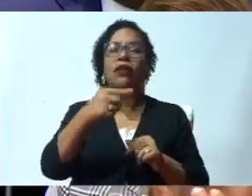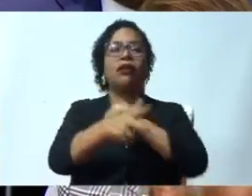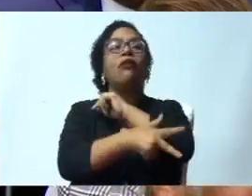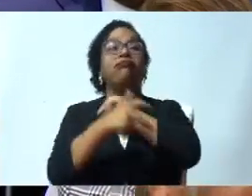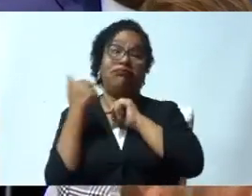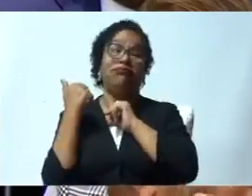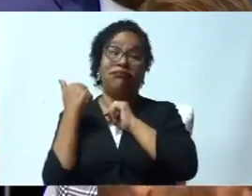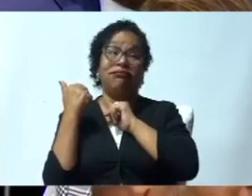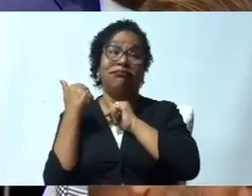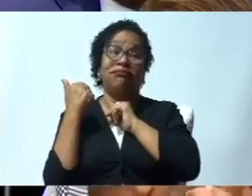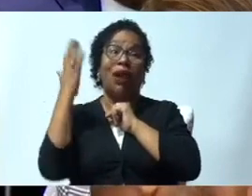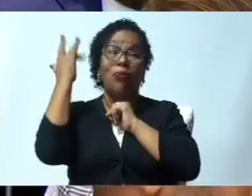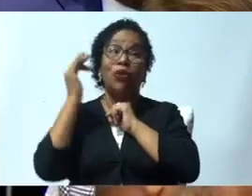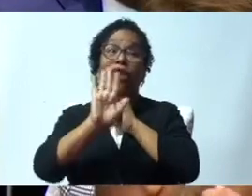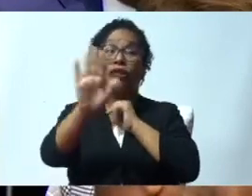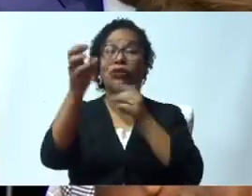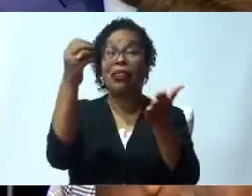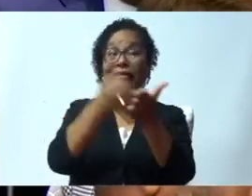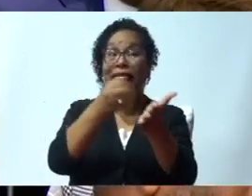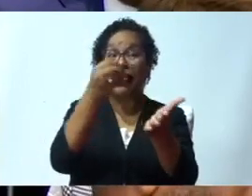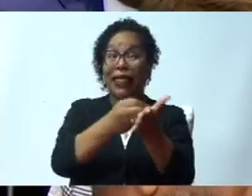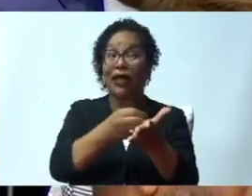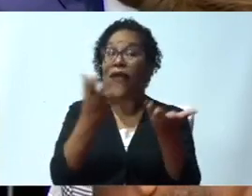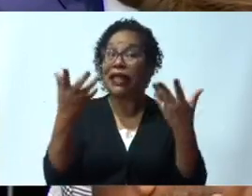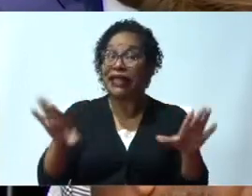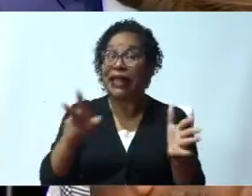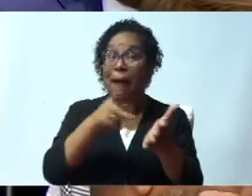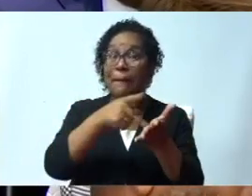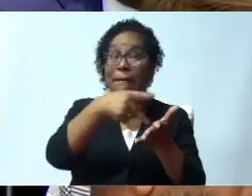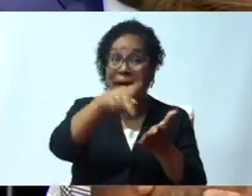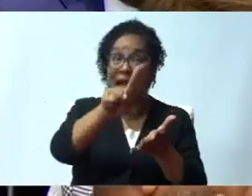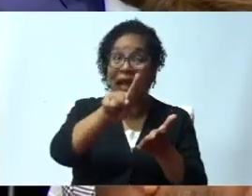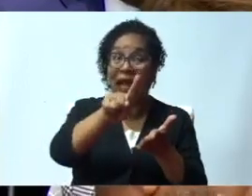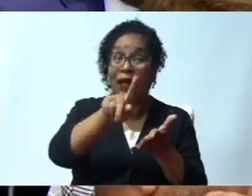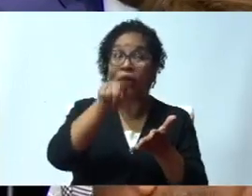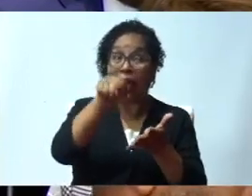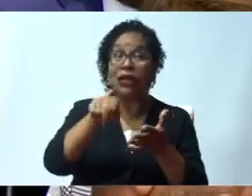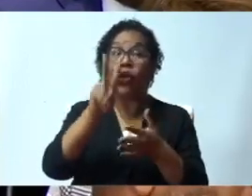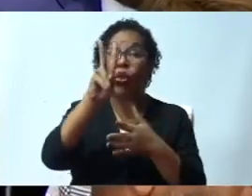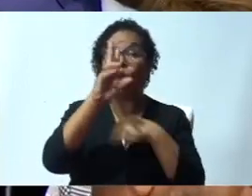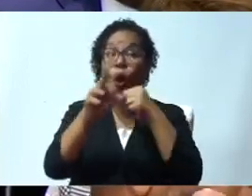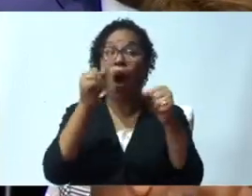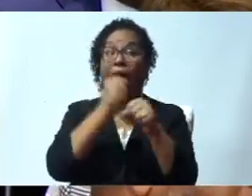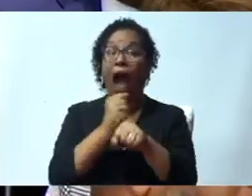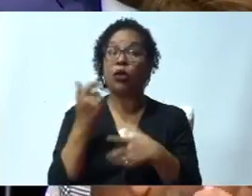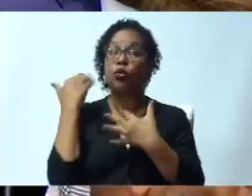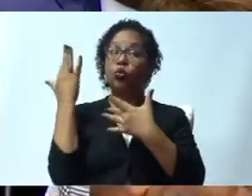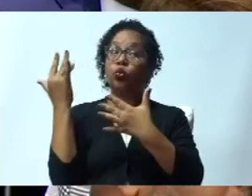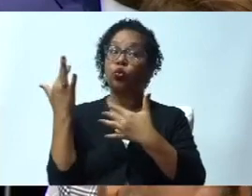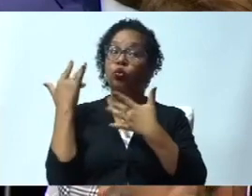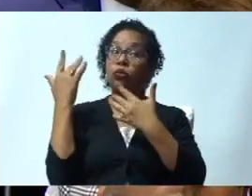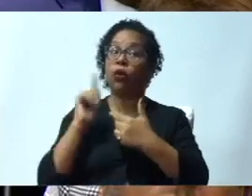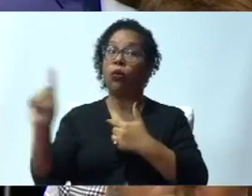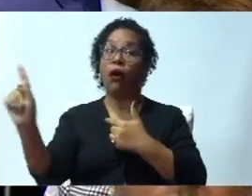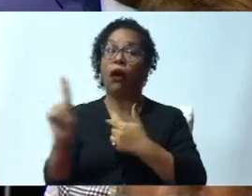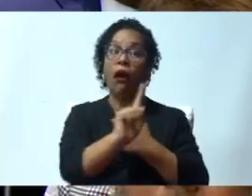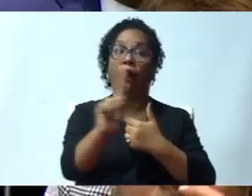dinero que ellos pagaron y tienen más de 2 años dando vueltas para arriba y para abajo y no le entregan sus